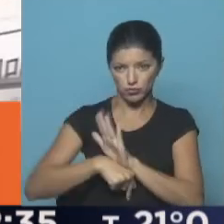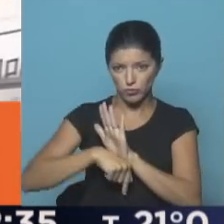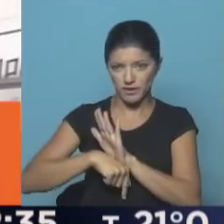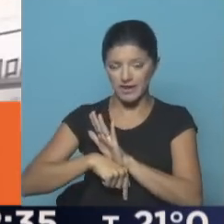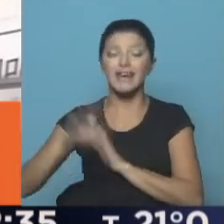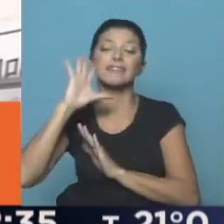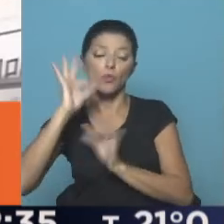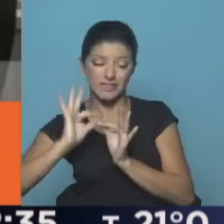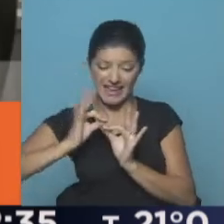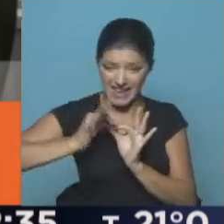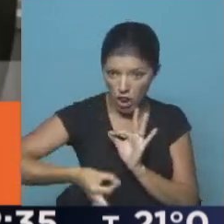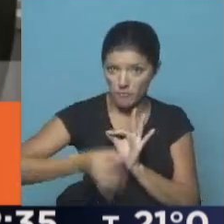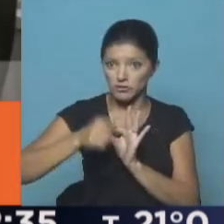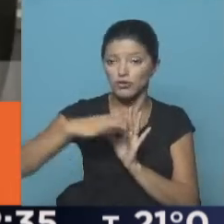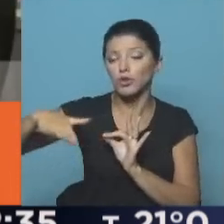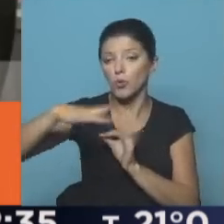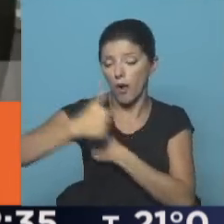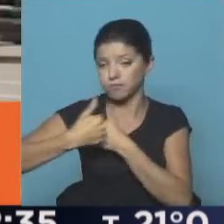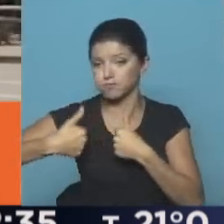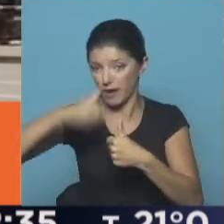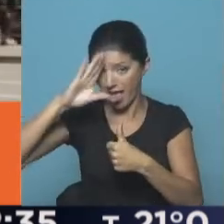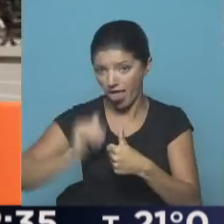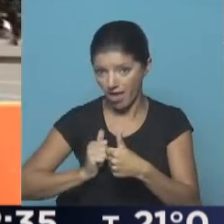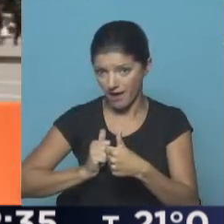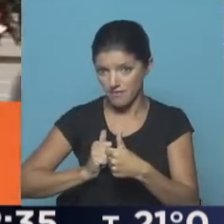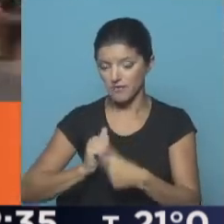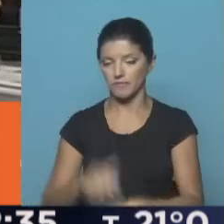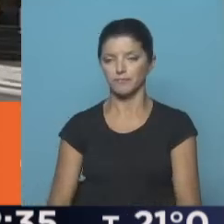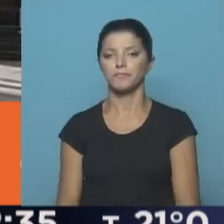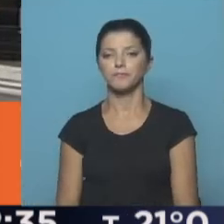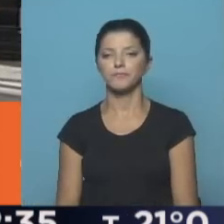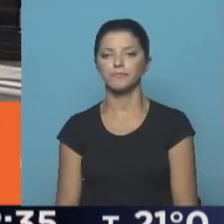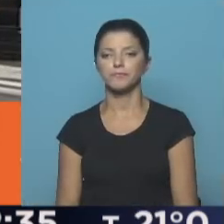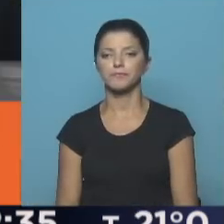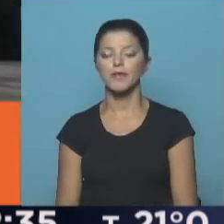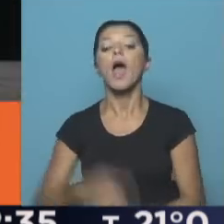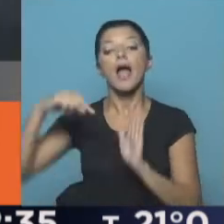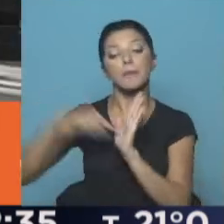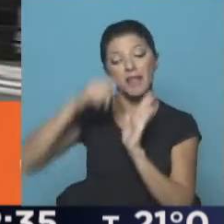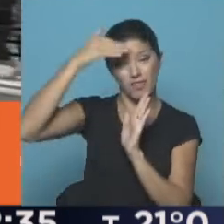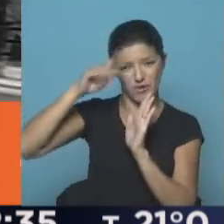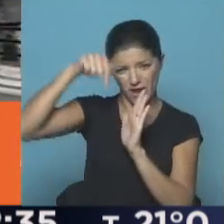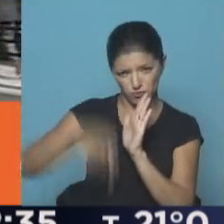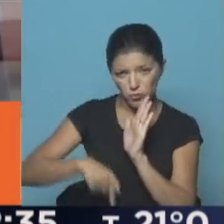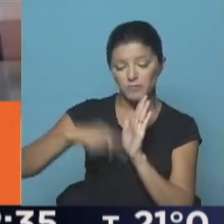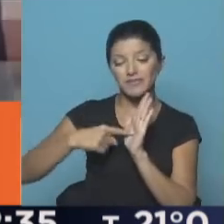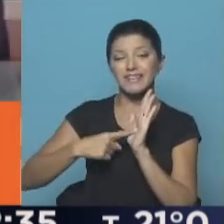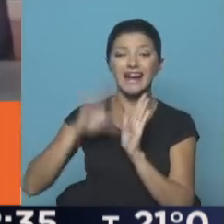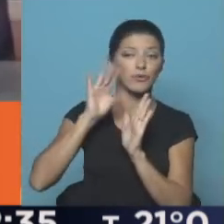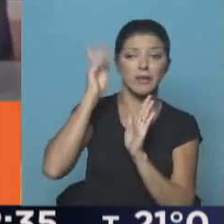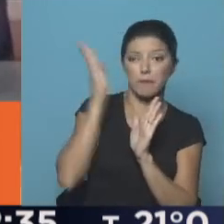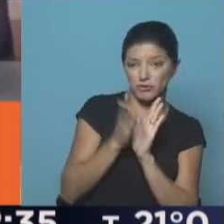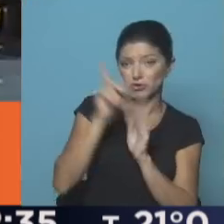50 kilómetros de la zona desmilitarizada que separa a ambos países. En la capital surcoreana vive más de la mitad de la